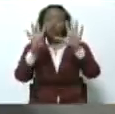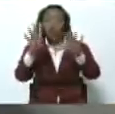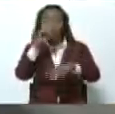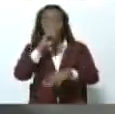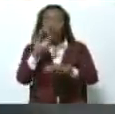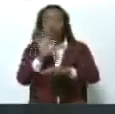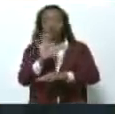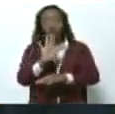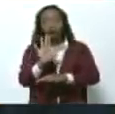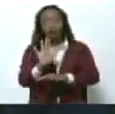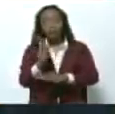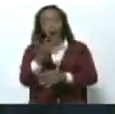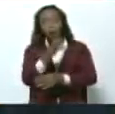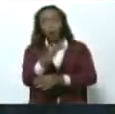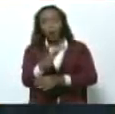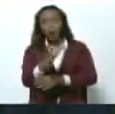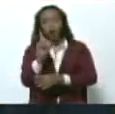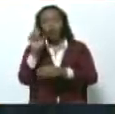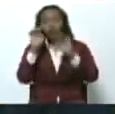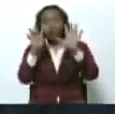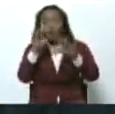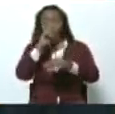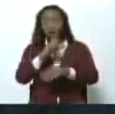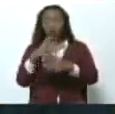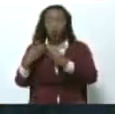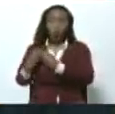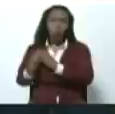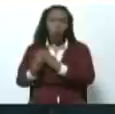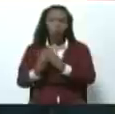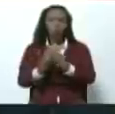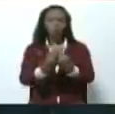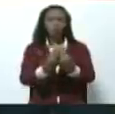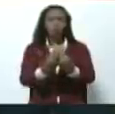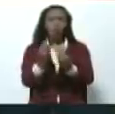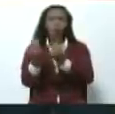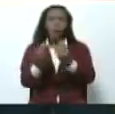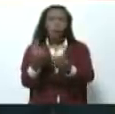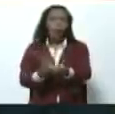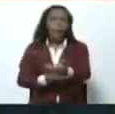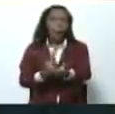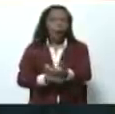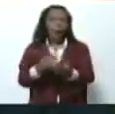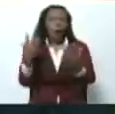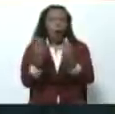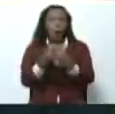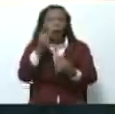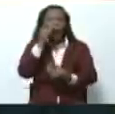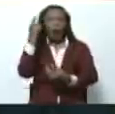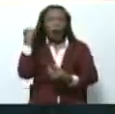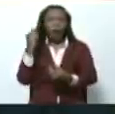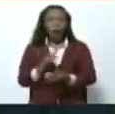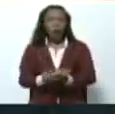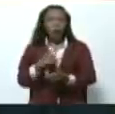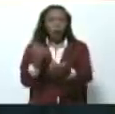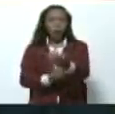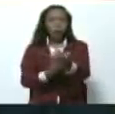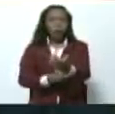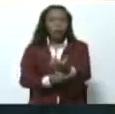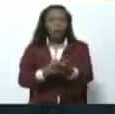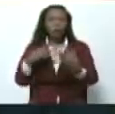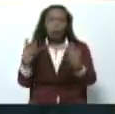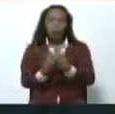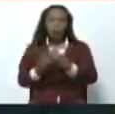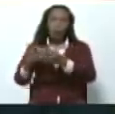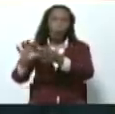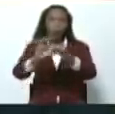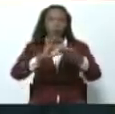ya. 9 años juntos, como hermanos, juntas, como hermanas, juntos,